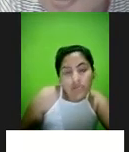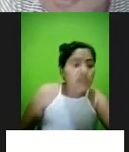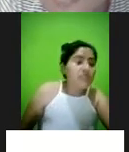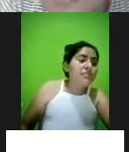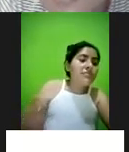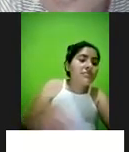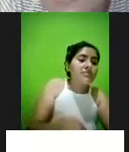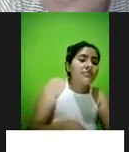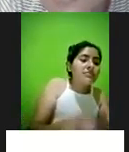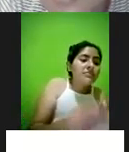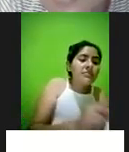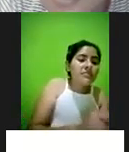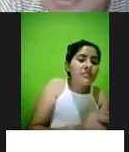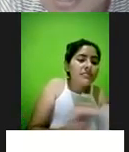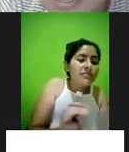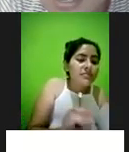poligástrico?